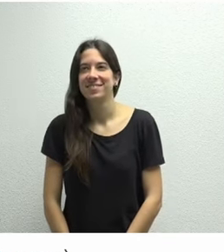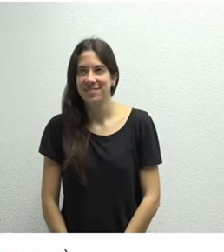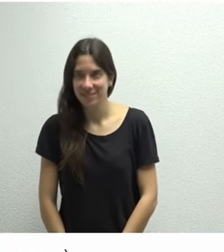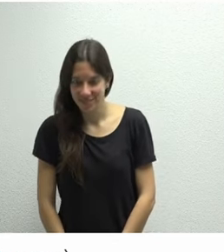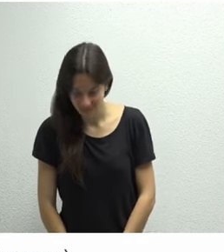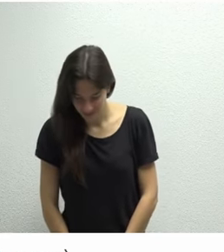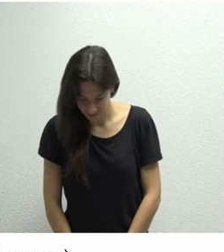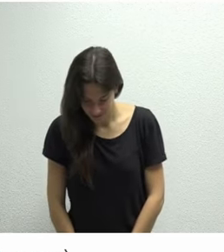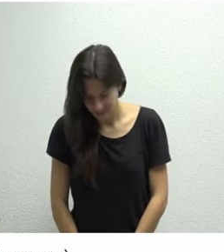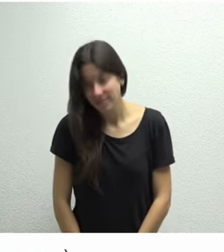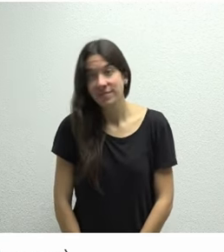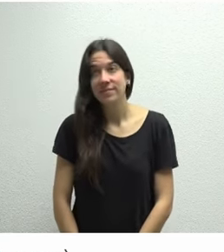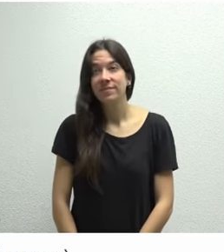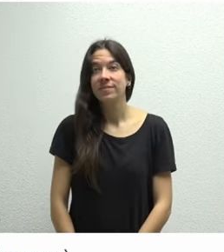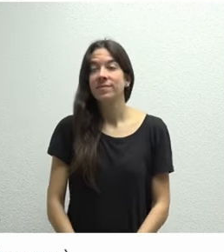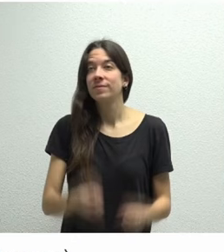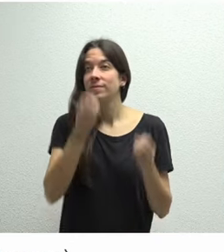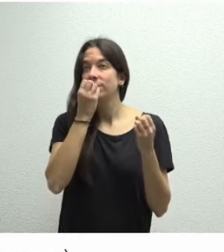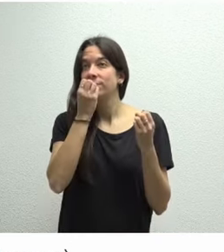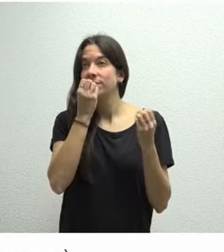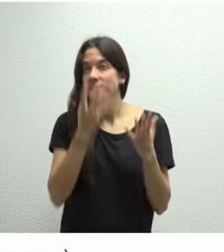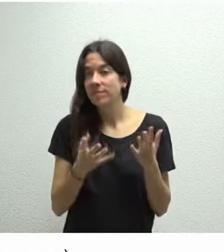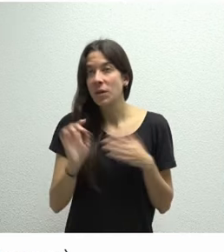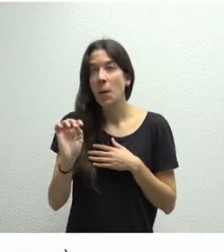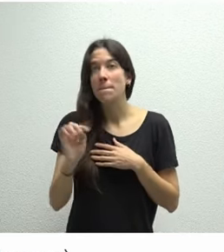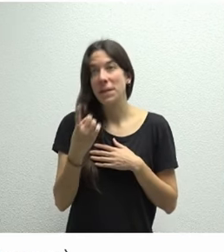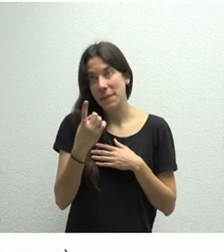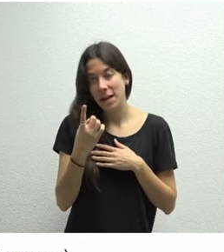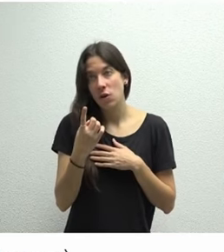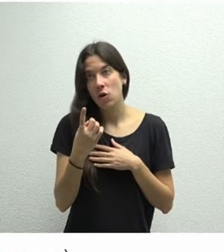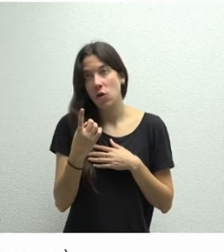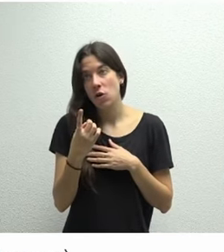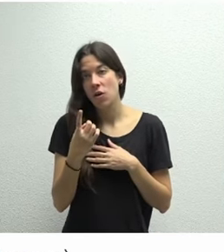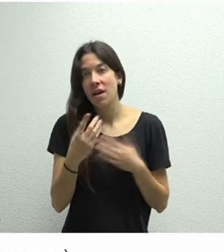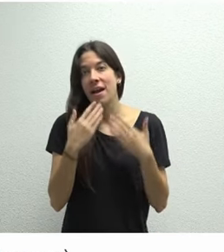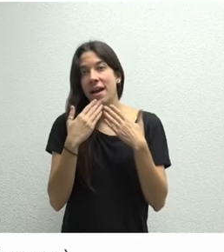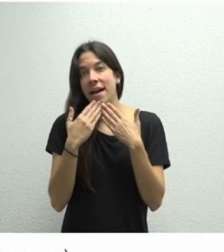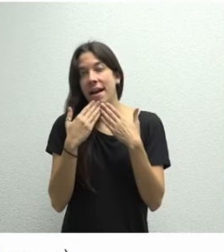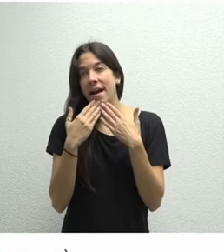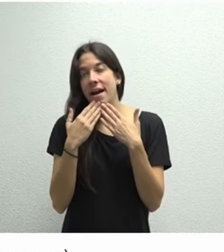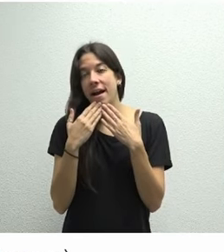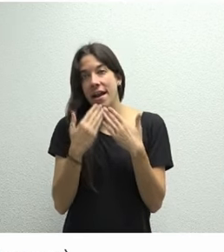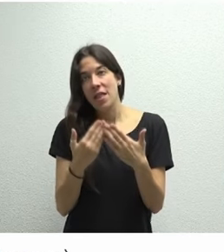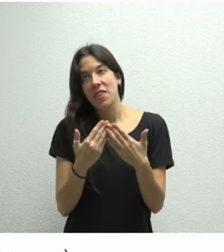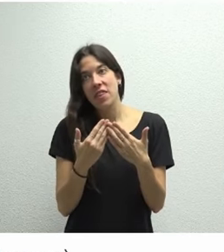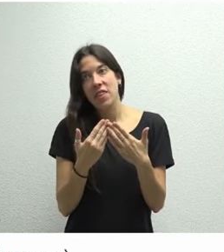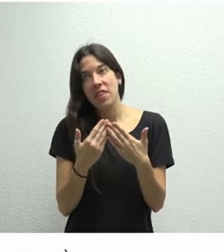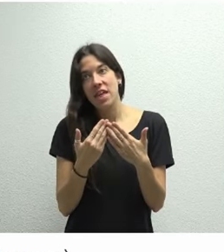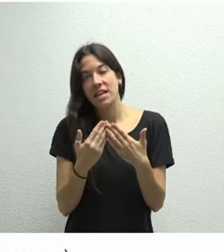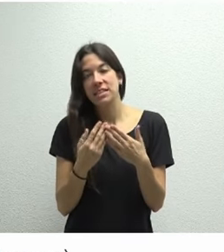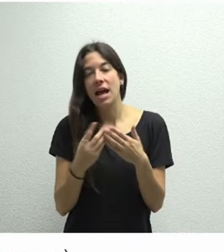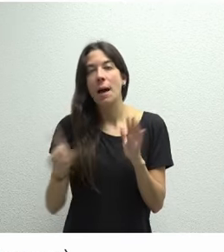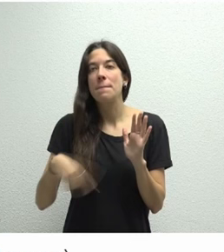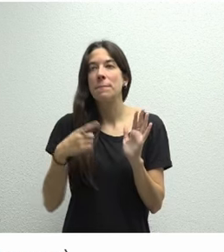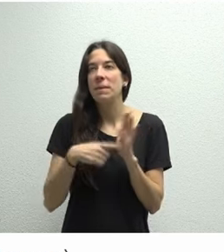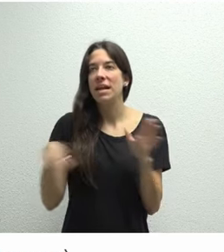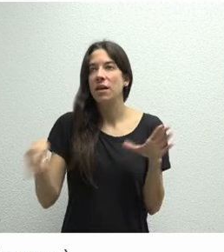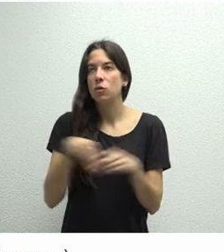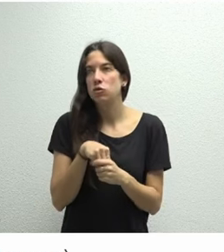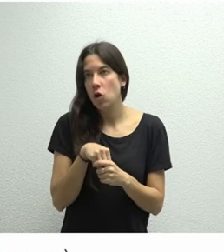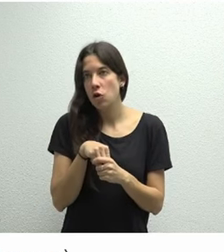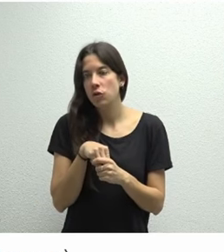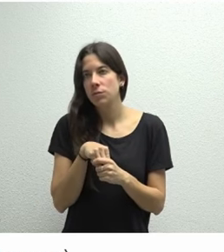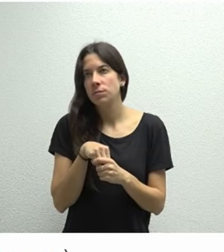eh Bueno pues en primer lugar eh dar las gracias a a plena inclusión porque